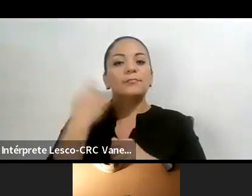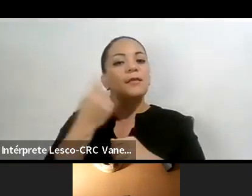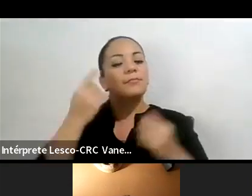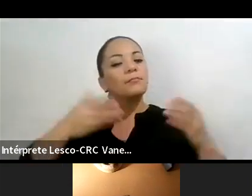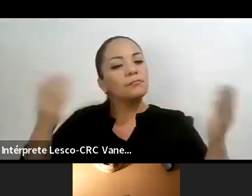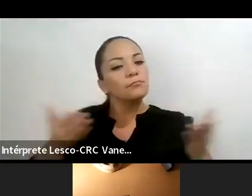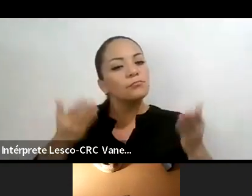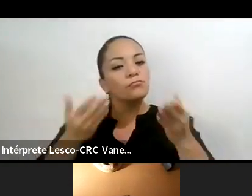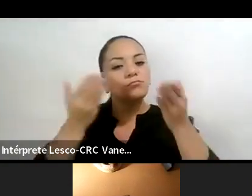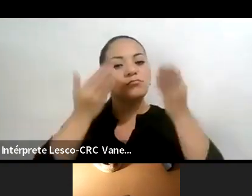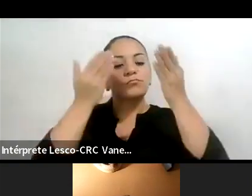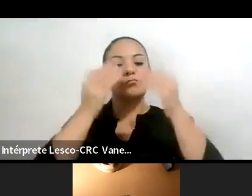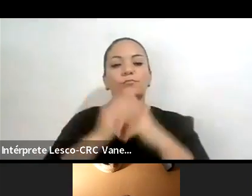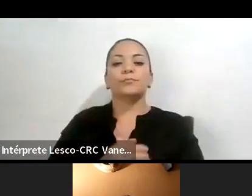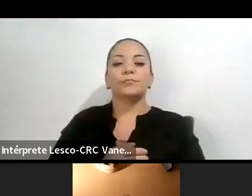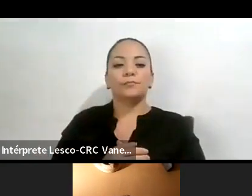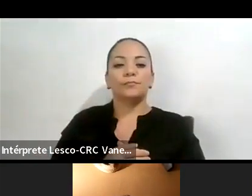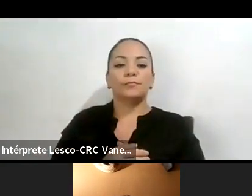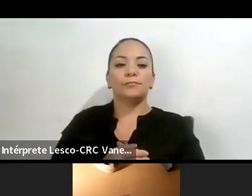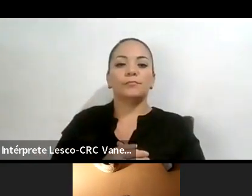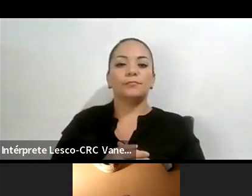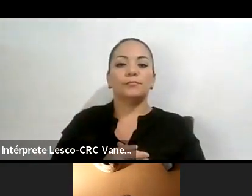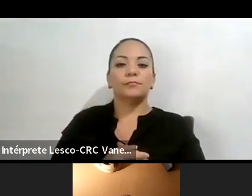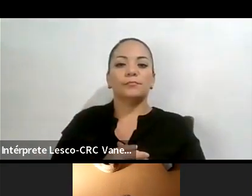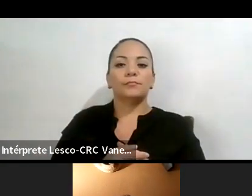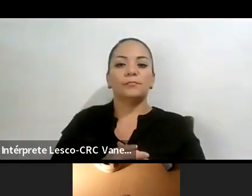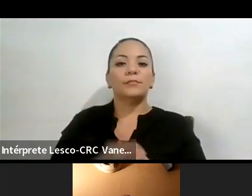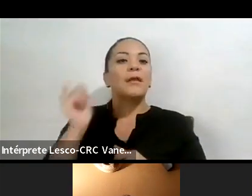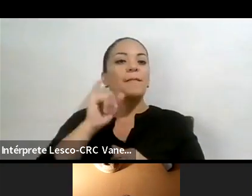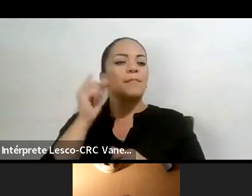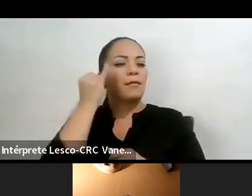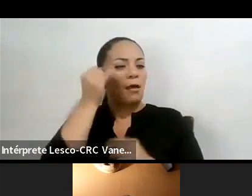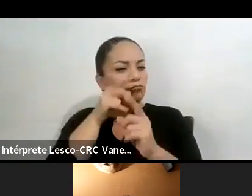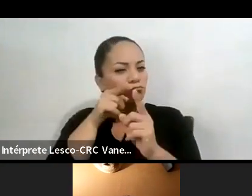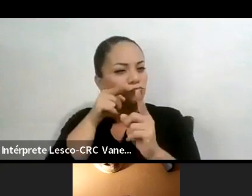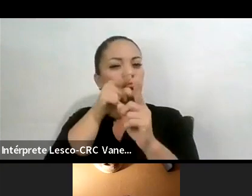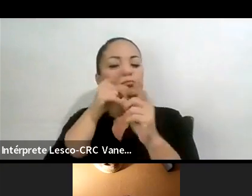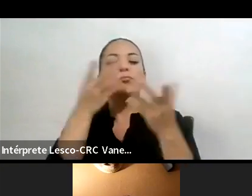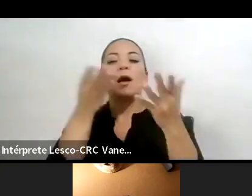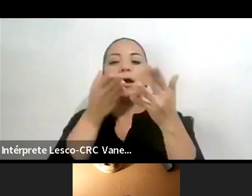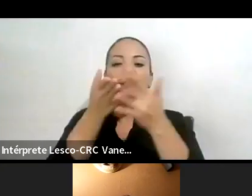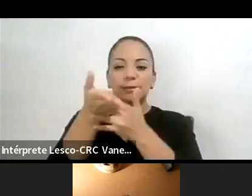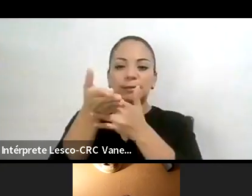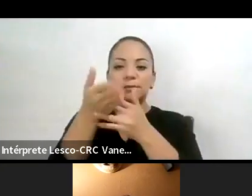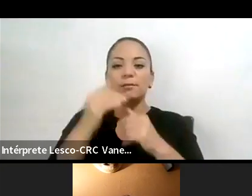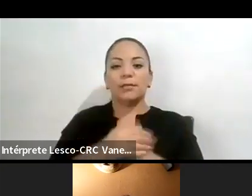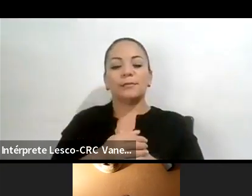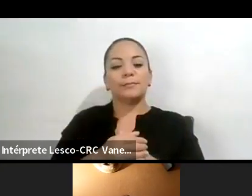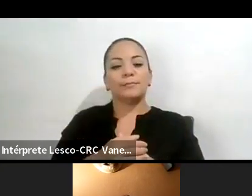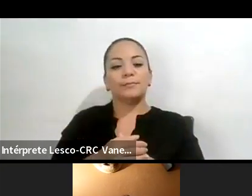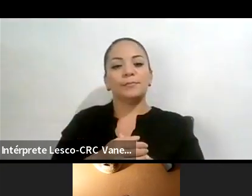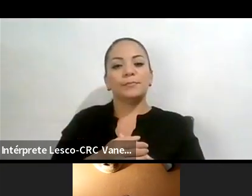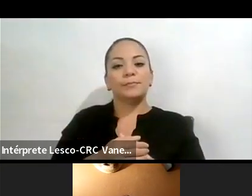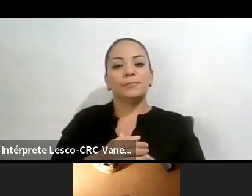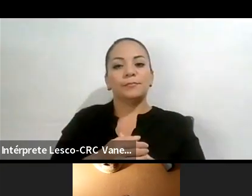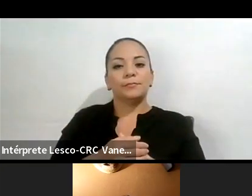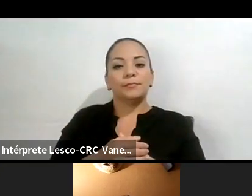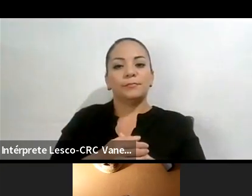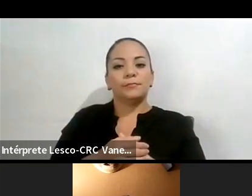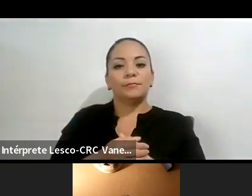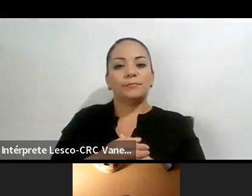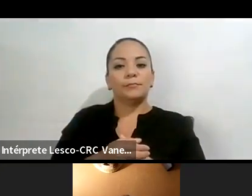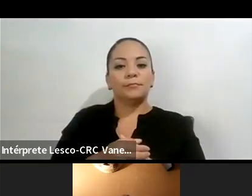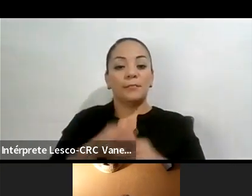promoviendo también desde una mirada de accesibilidad. En este caso, el libro